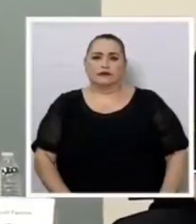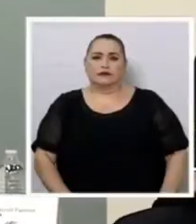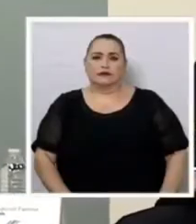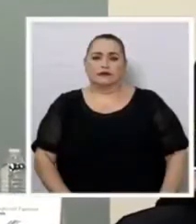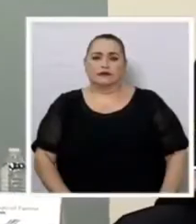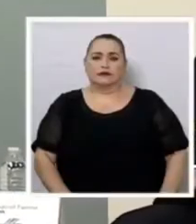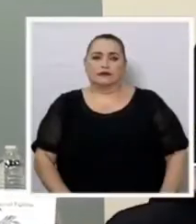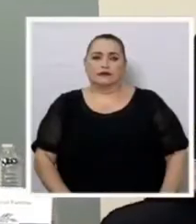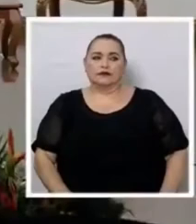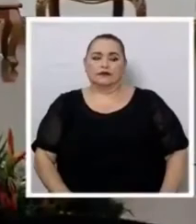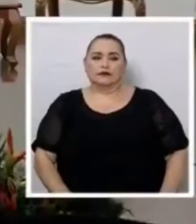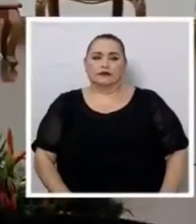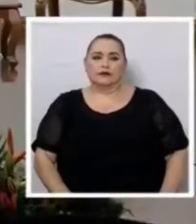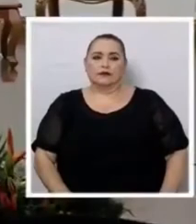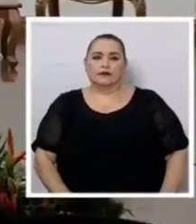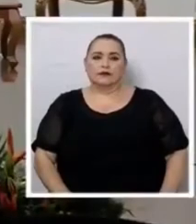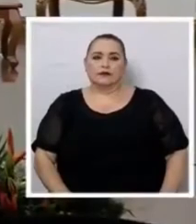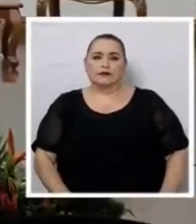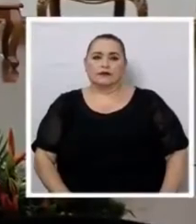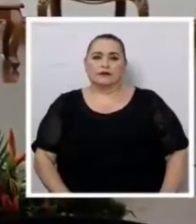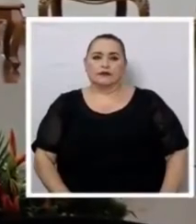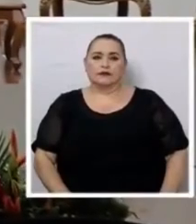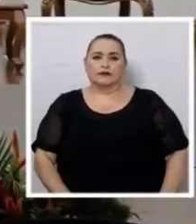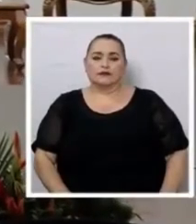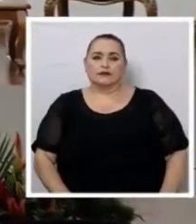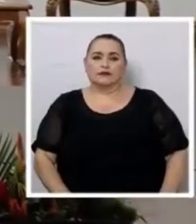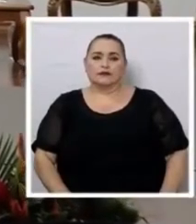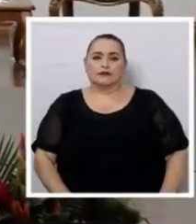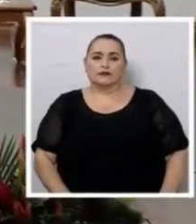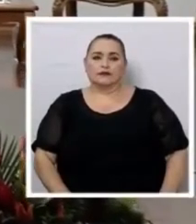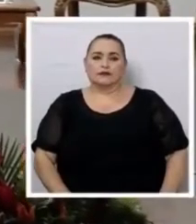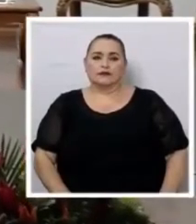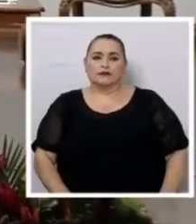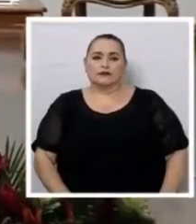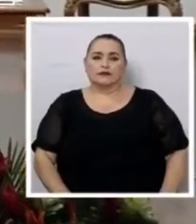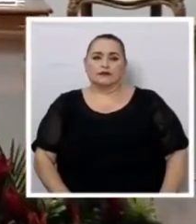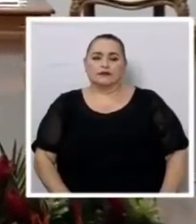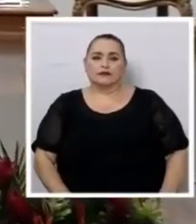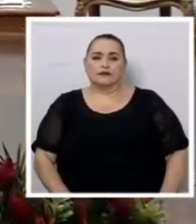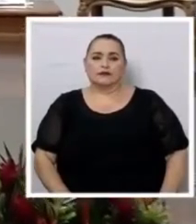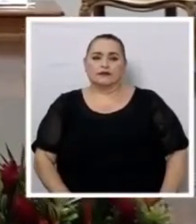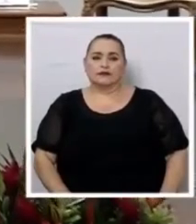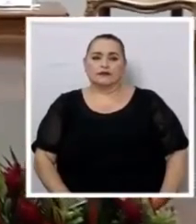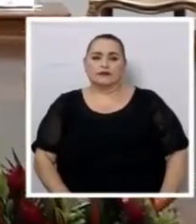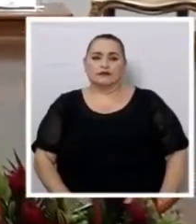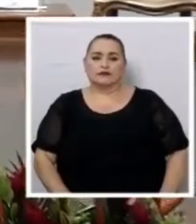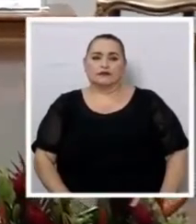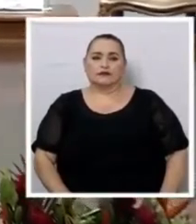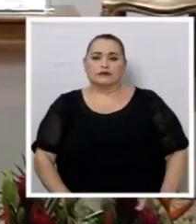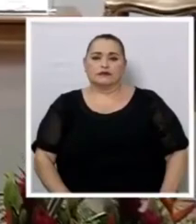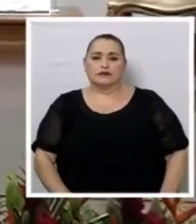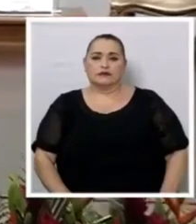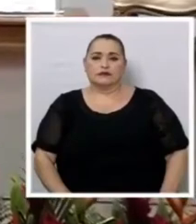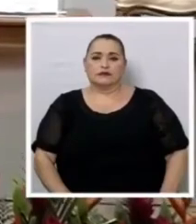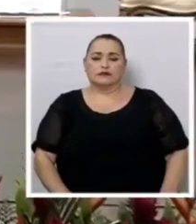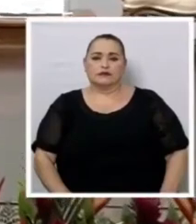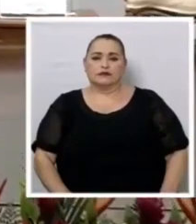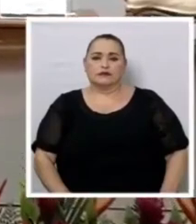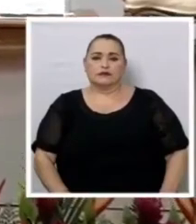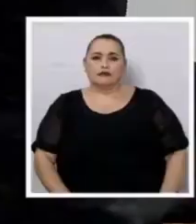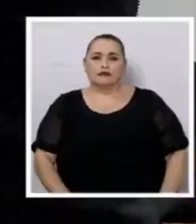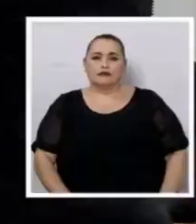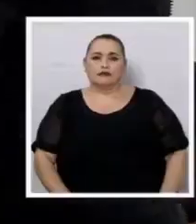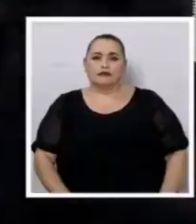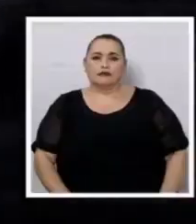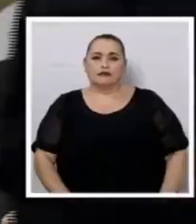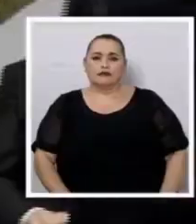la confianza de la ciudadanía en la pureza de los comicios para noticias 12 luisa centeno